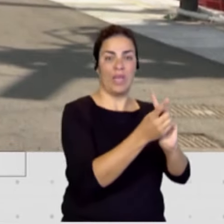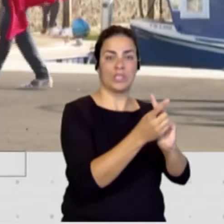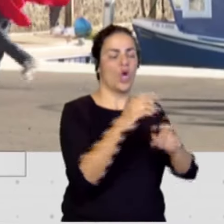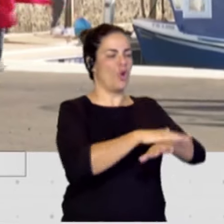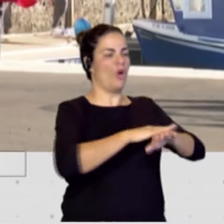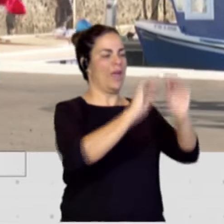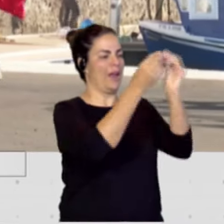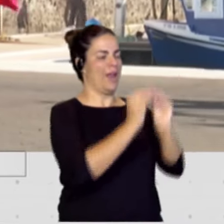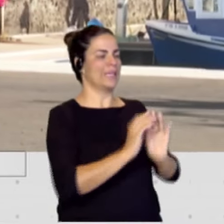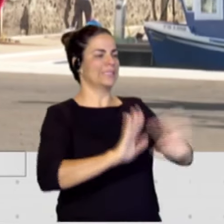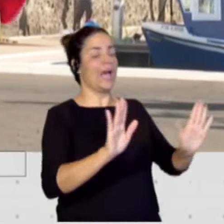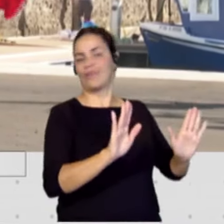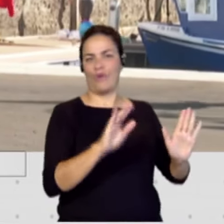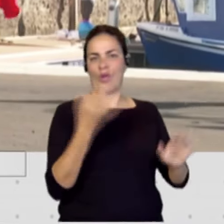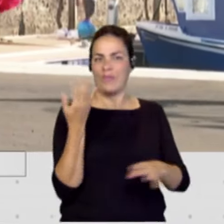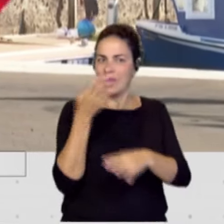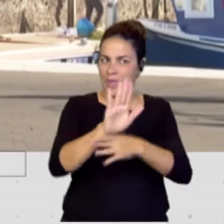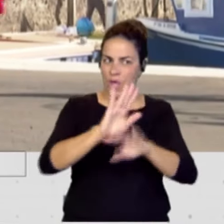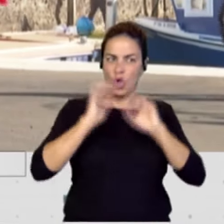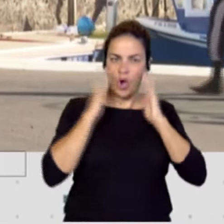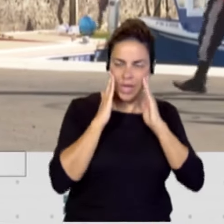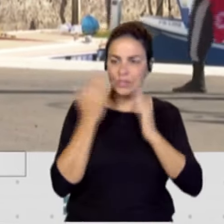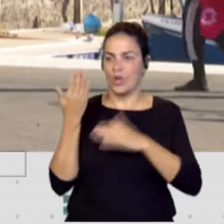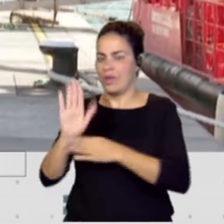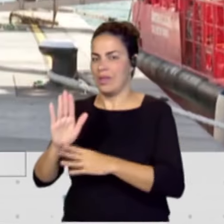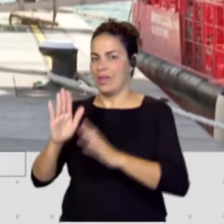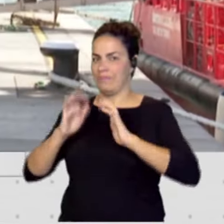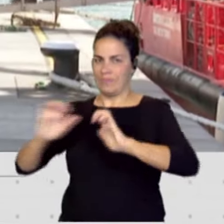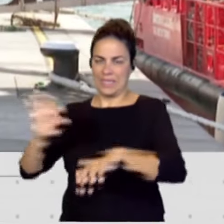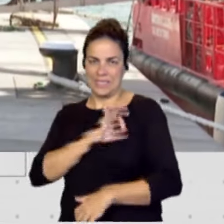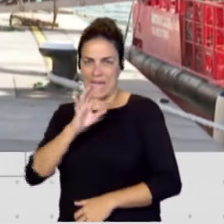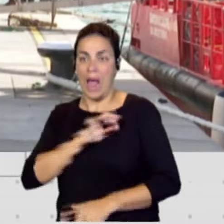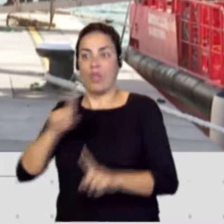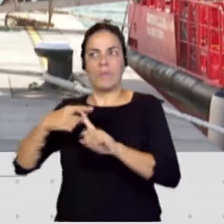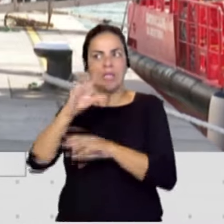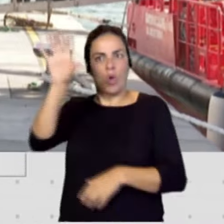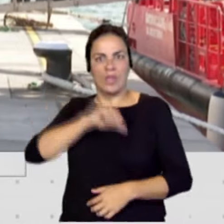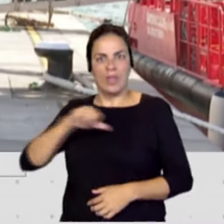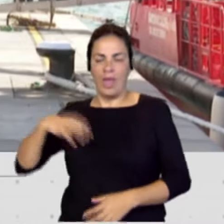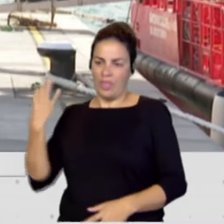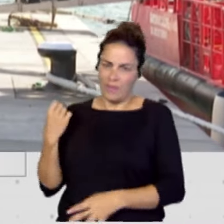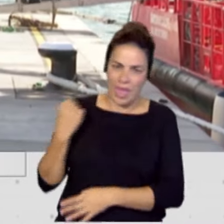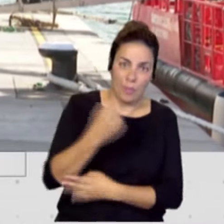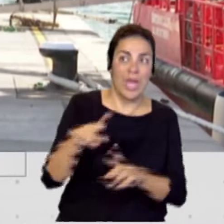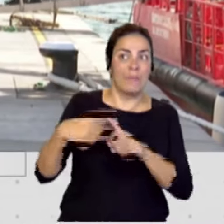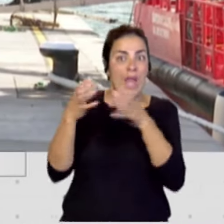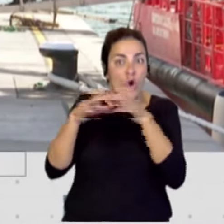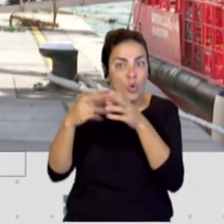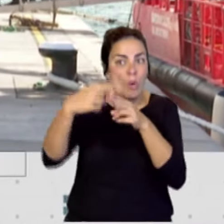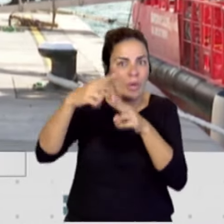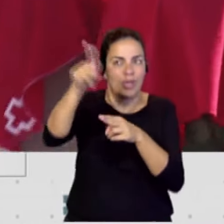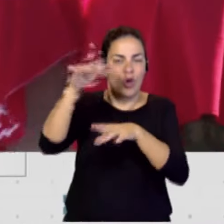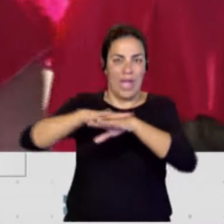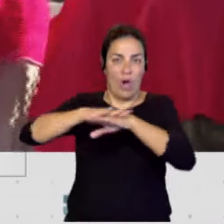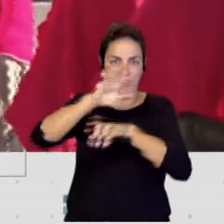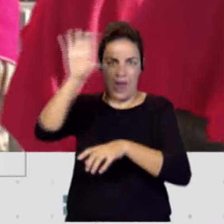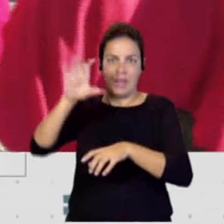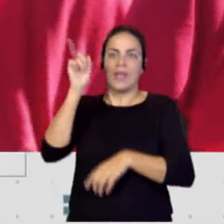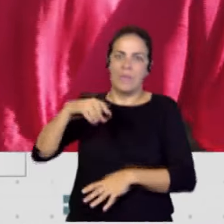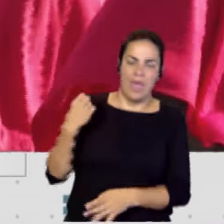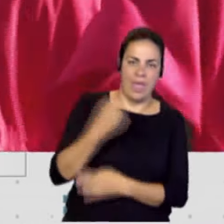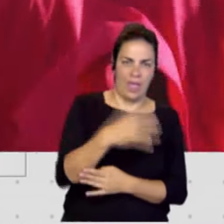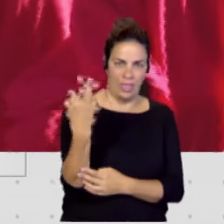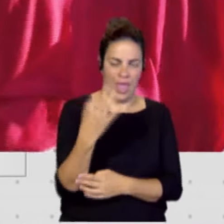sino que esto tiene que ir al congreso y al senado recibir apoyo de las comunidades y de los partidos que gobiernan en esas comunidades sí Antonio pero yo me quedo de todo